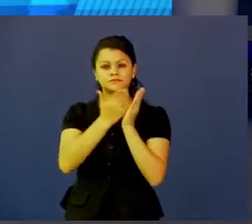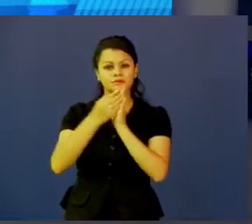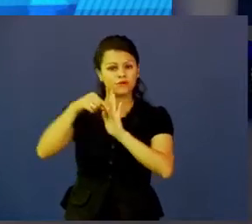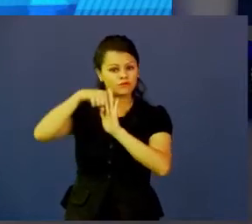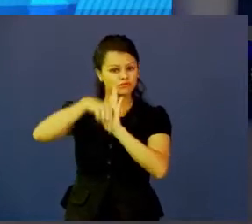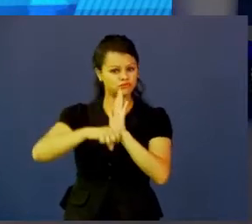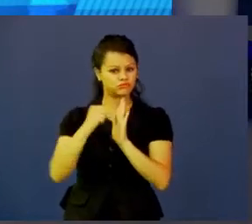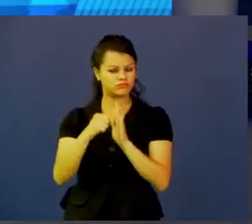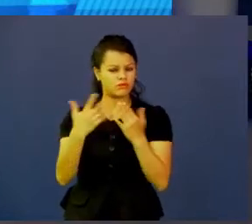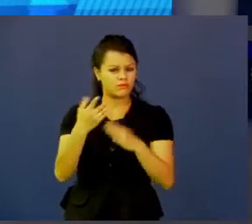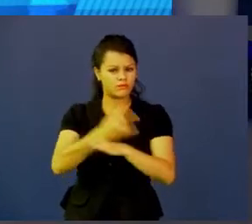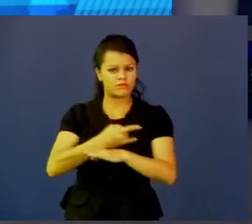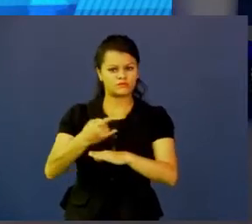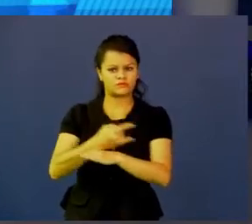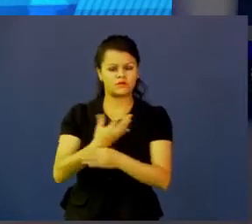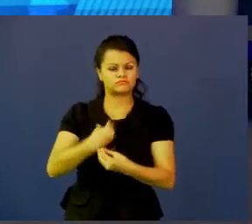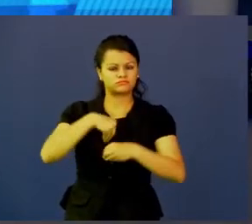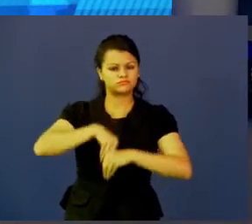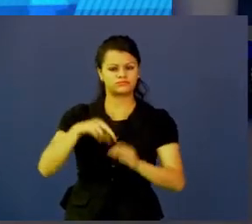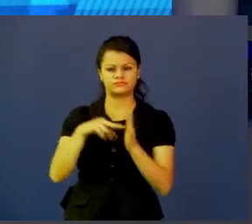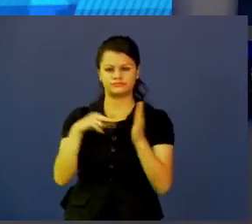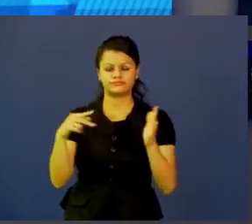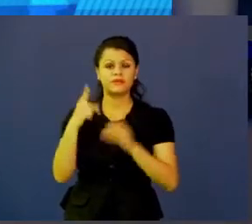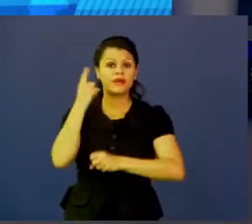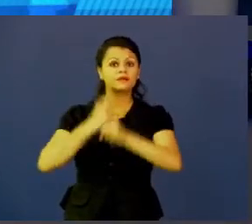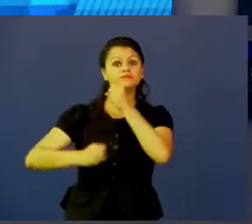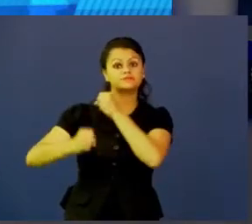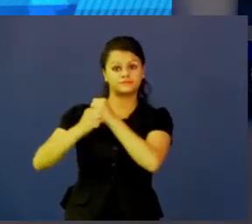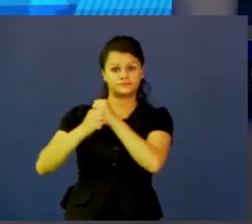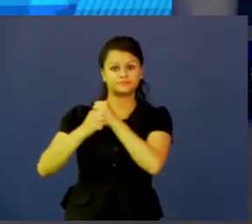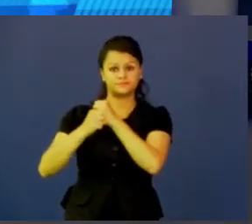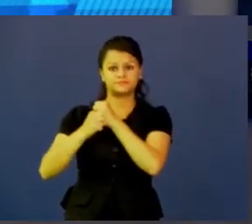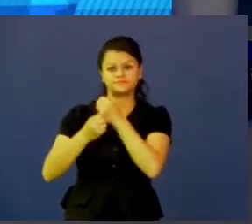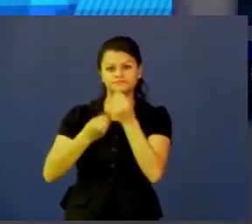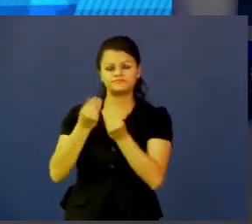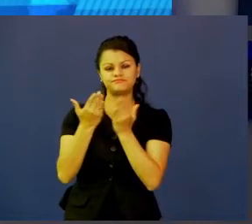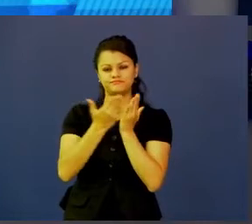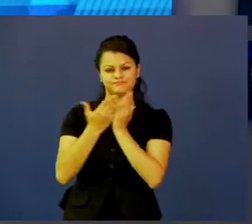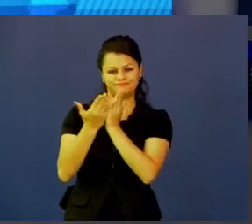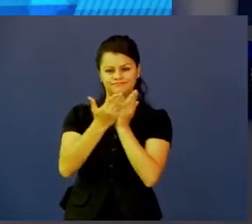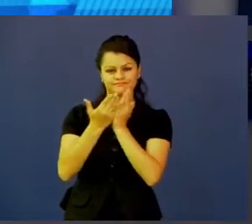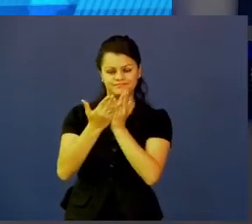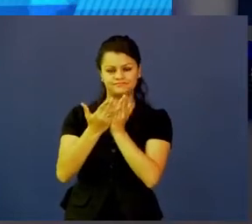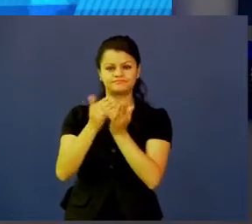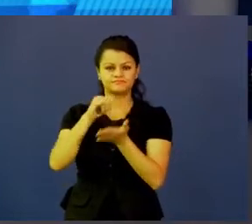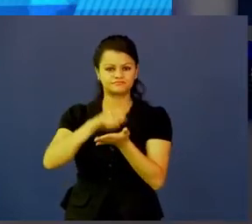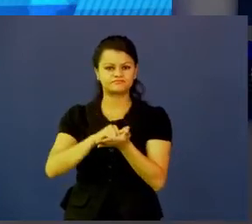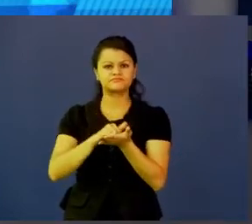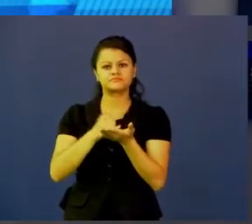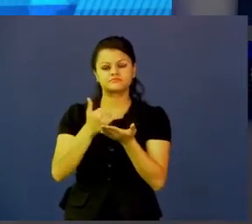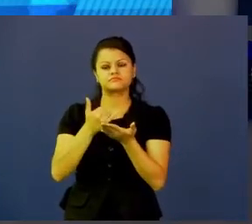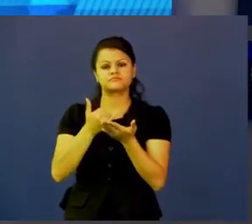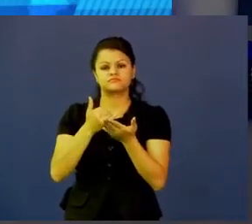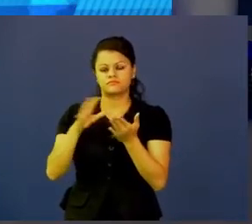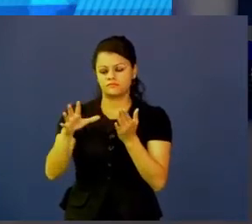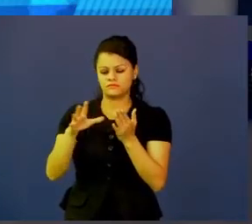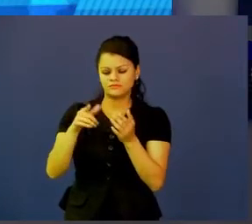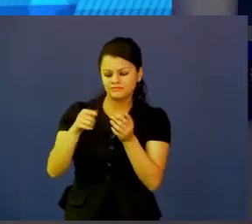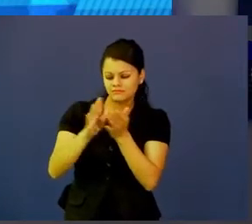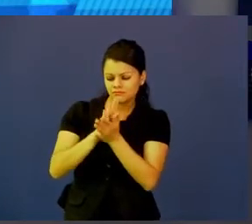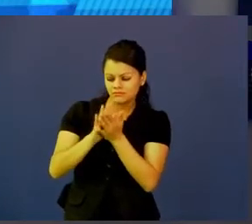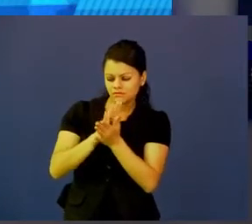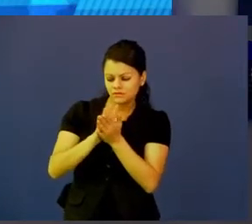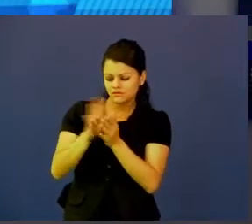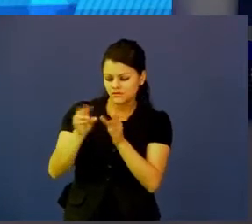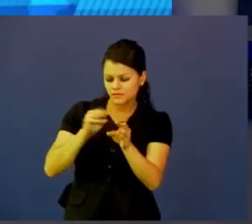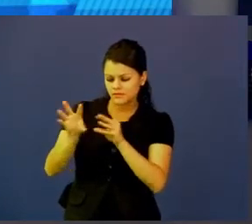uso de apropiación de tecnología que hicimos el año pasado. Y ese estudio, de ahí tomamos muchos de los datos de ese estudio para